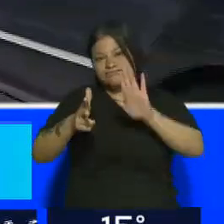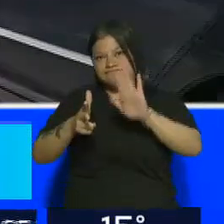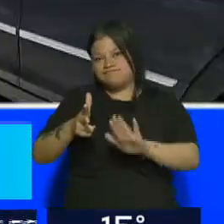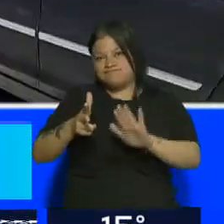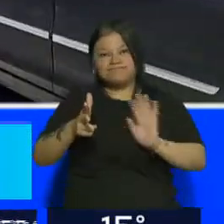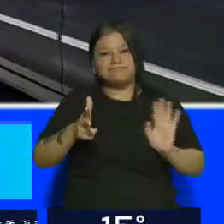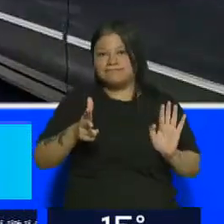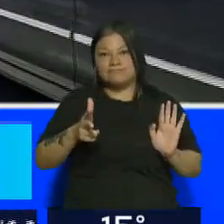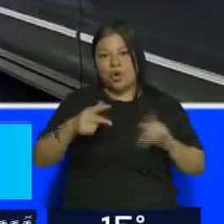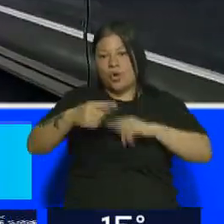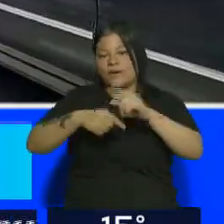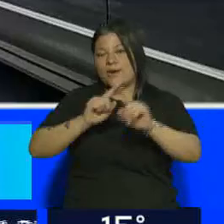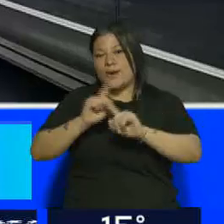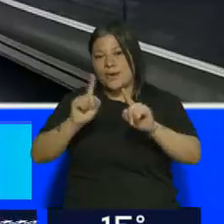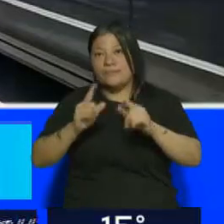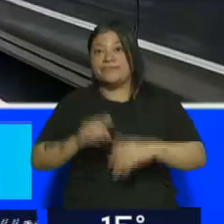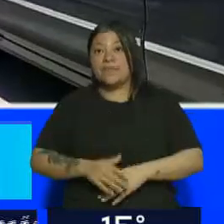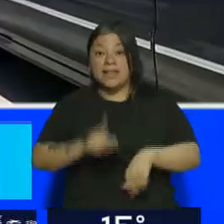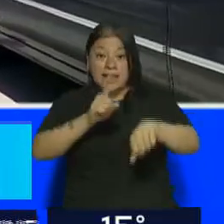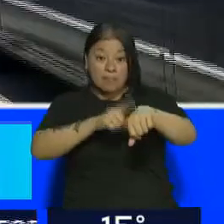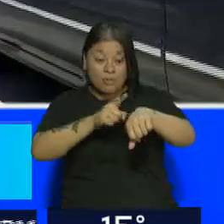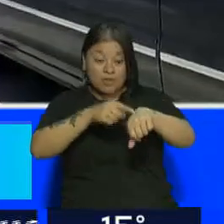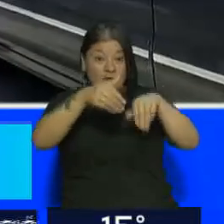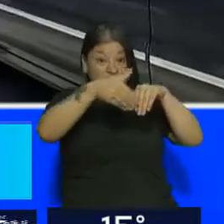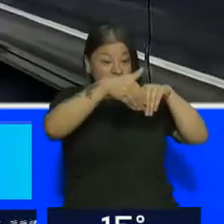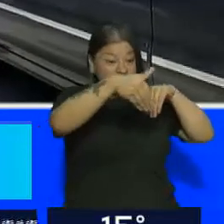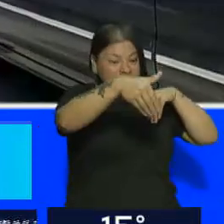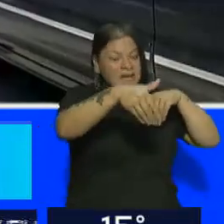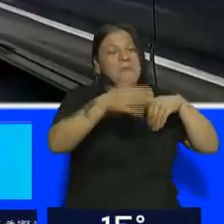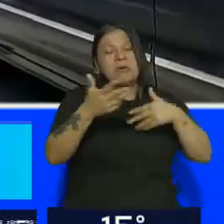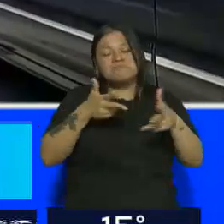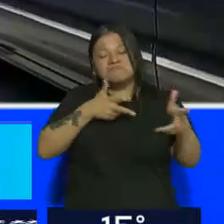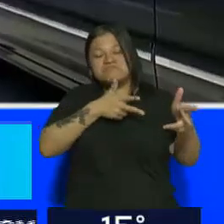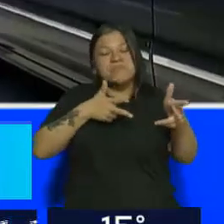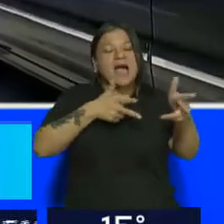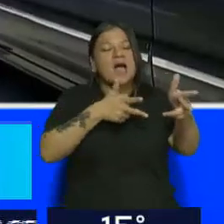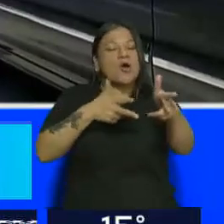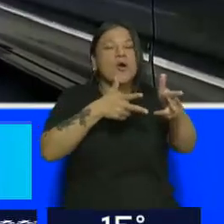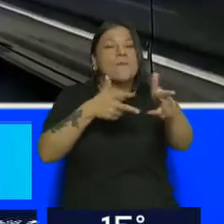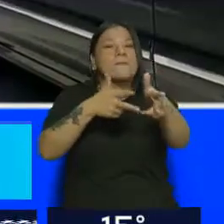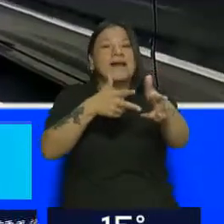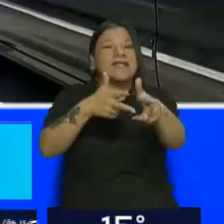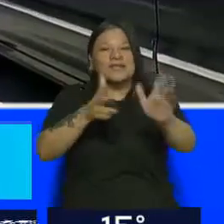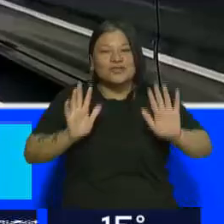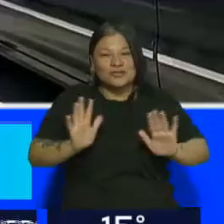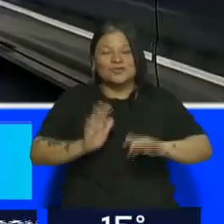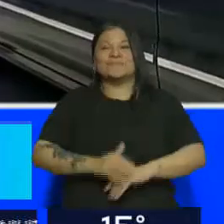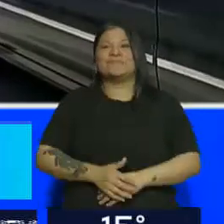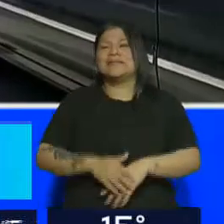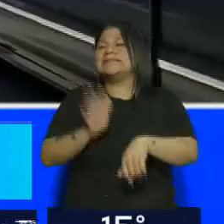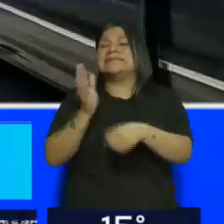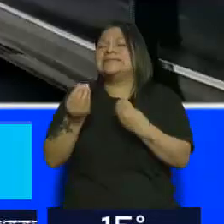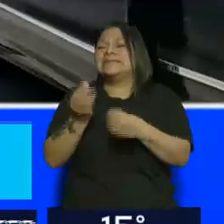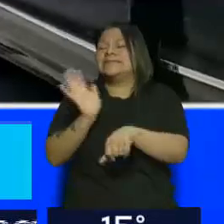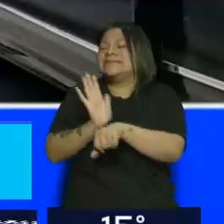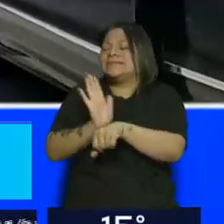para poder, en el momento en que salga la batea, ya ir acompañando con lo que esto significa, ¿no?, para los